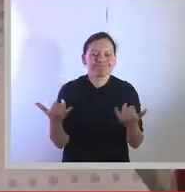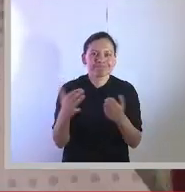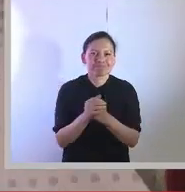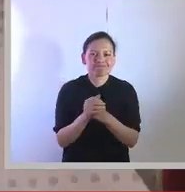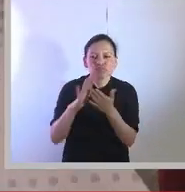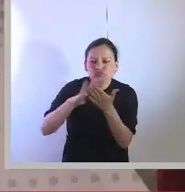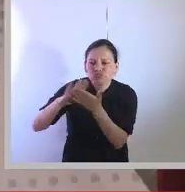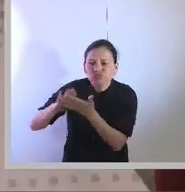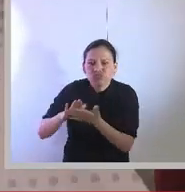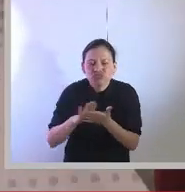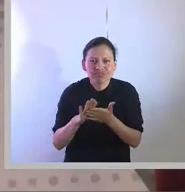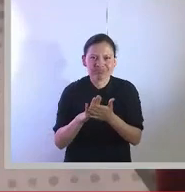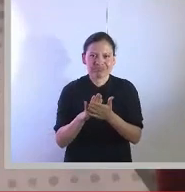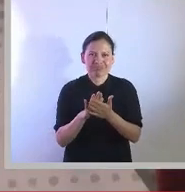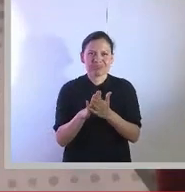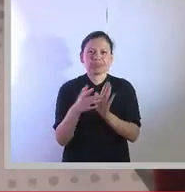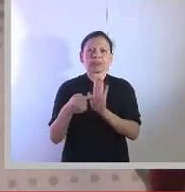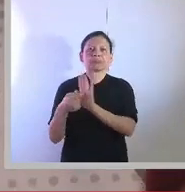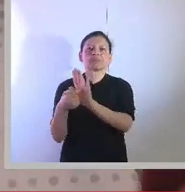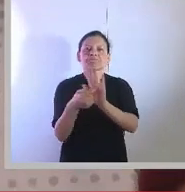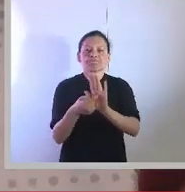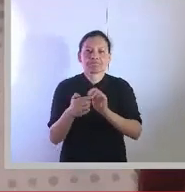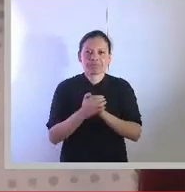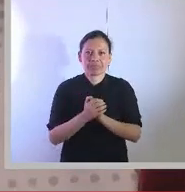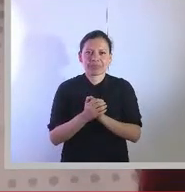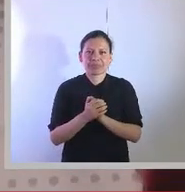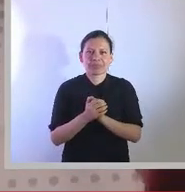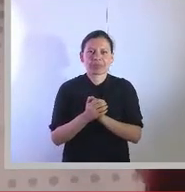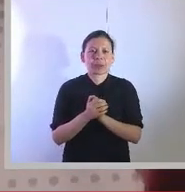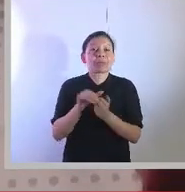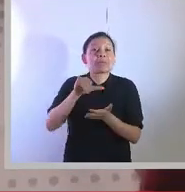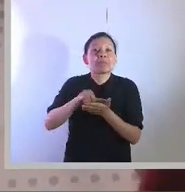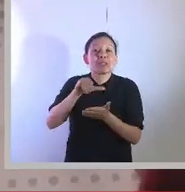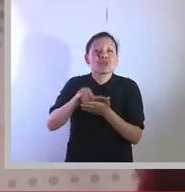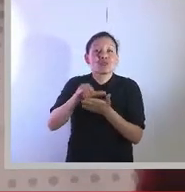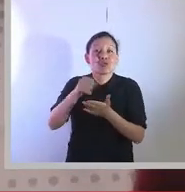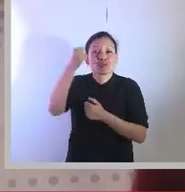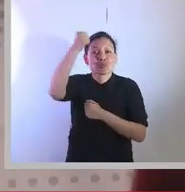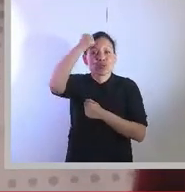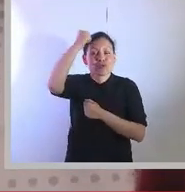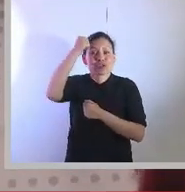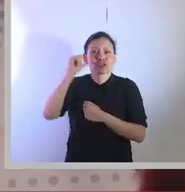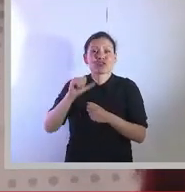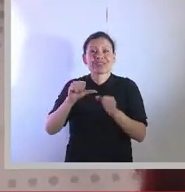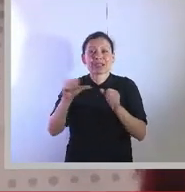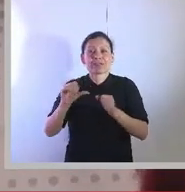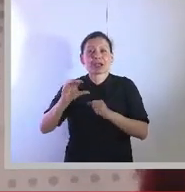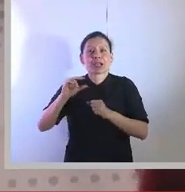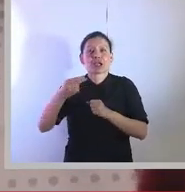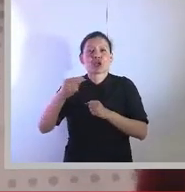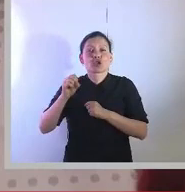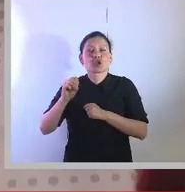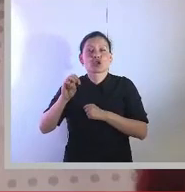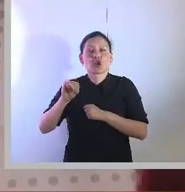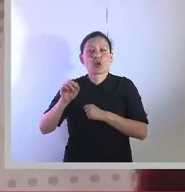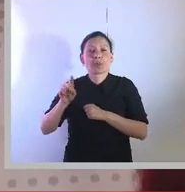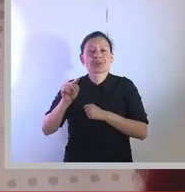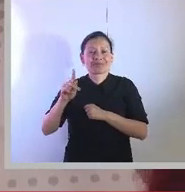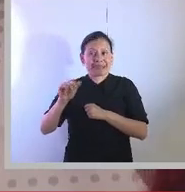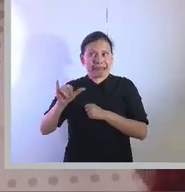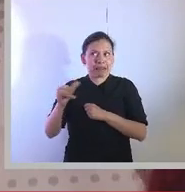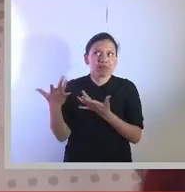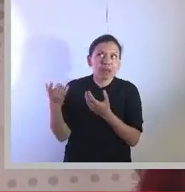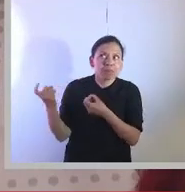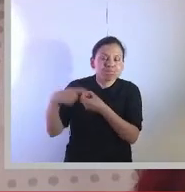de reconectarnos con el maestro Chomsky, pero no queremos pasar por alto